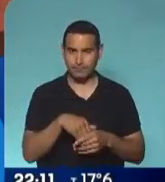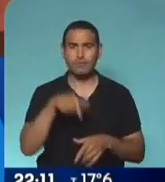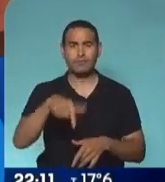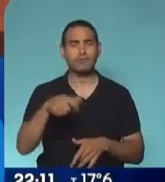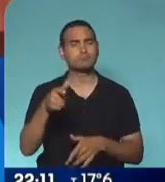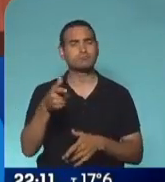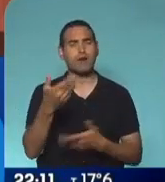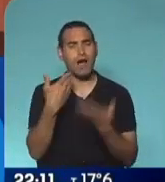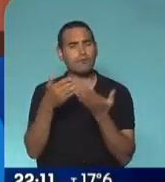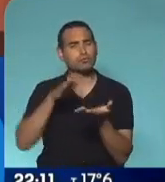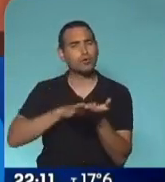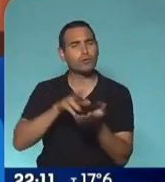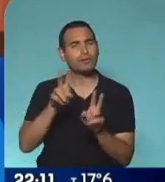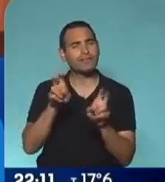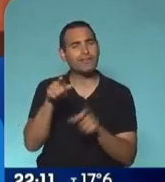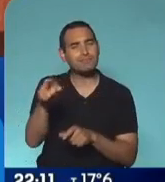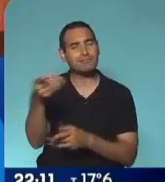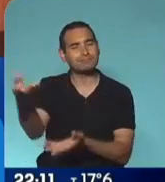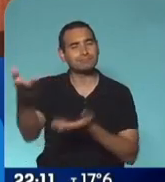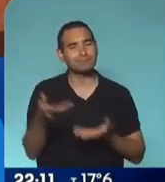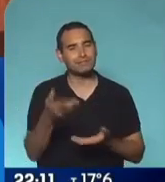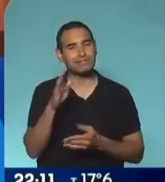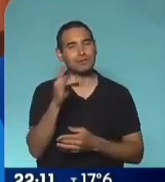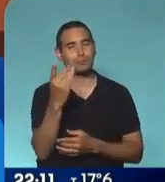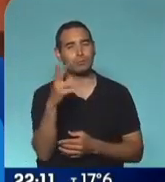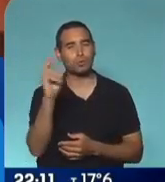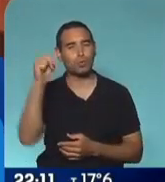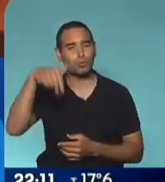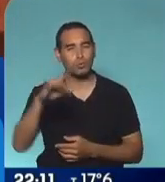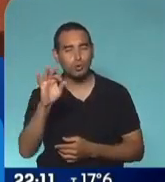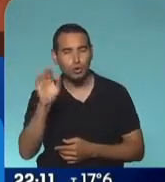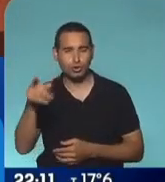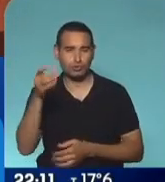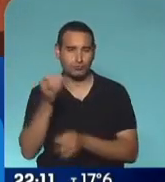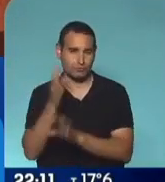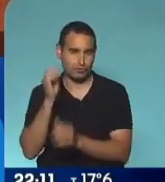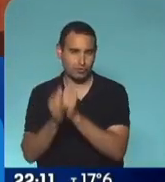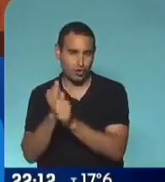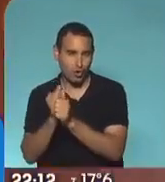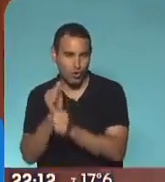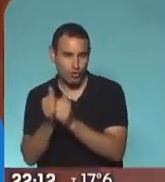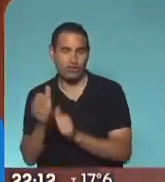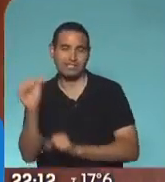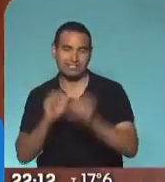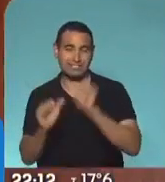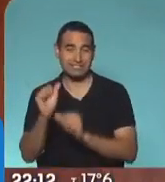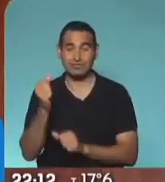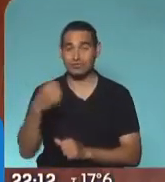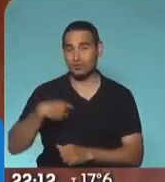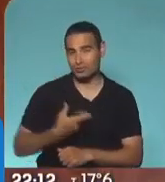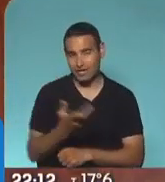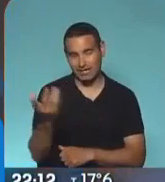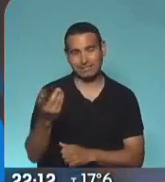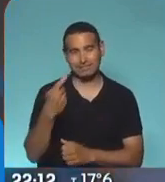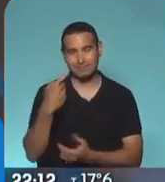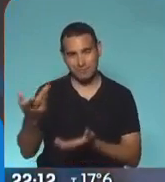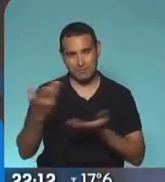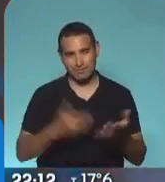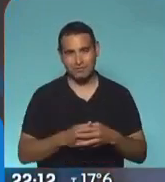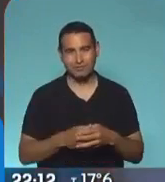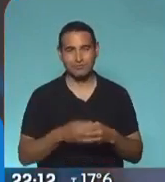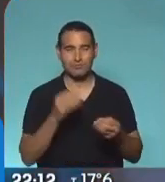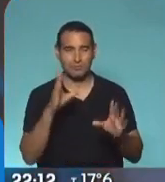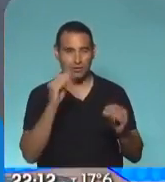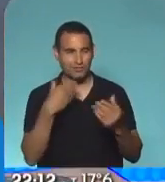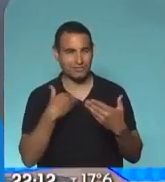este tema hemos invitado a Bruno Fornillo, historiador, doctor en Ciencias Sociales, investigador del CONICET. Buenas noches, bienvenido. Buenas noches,